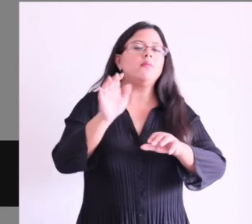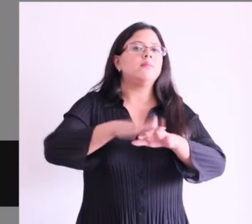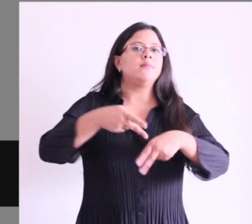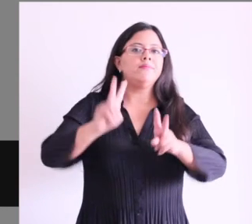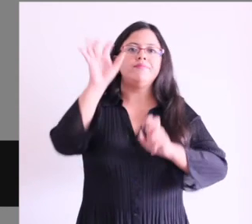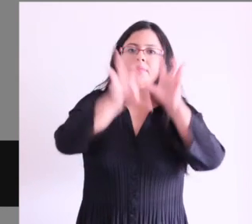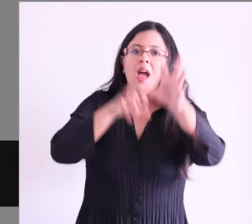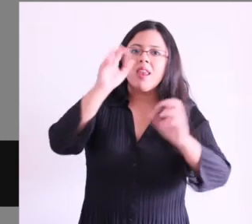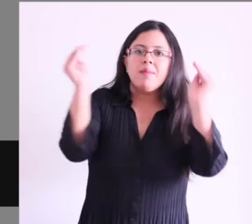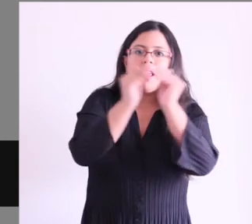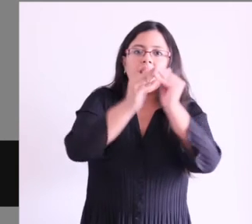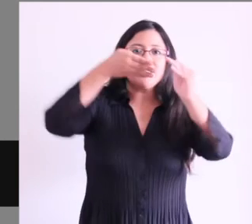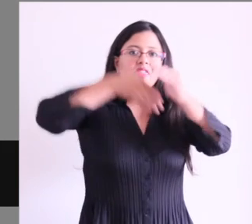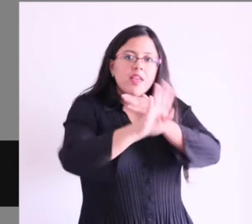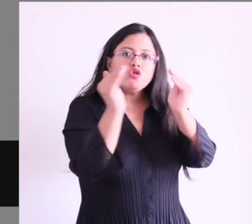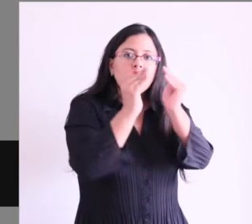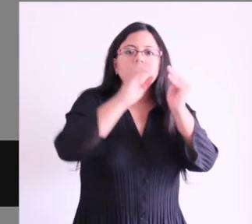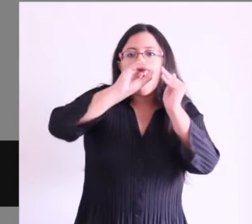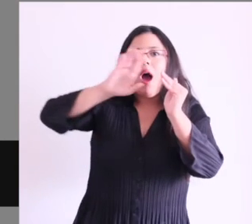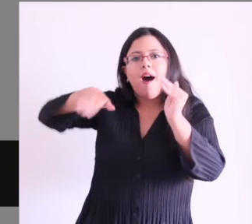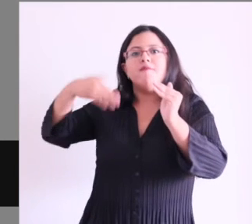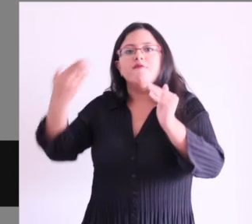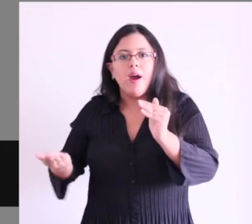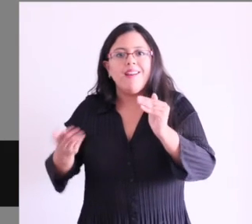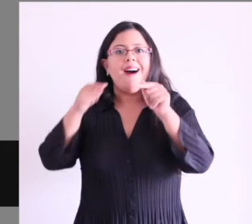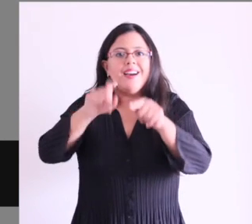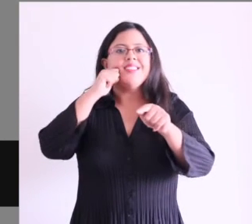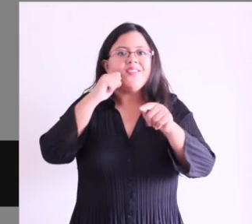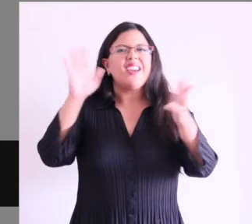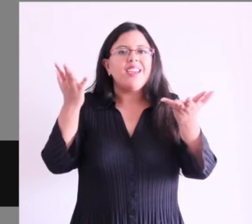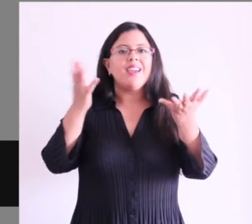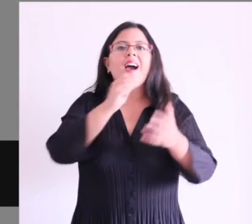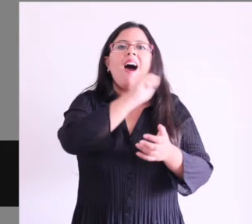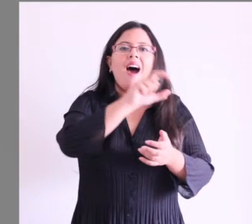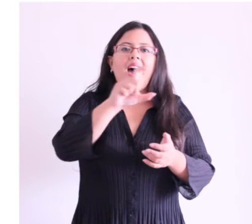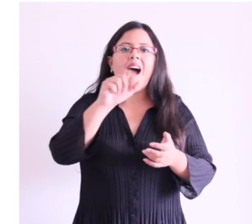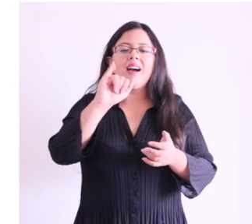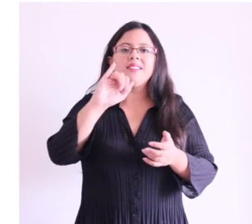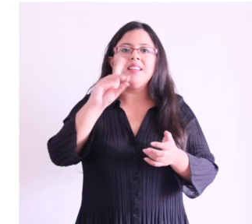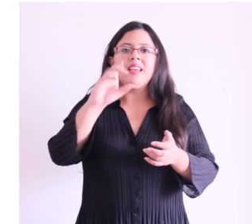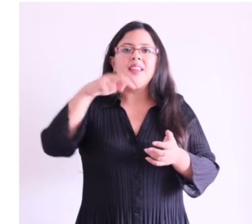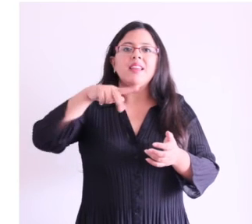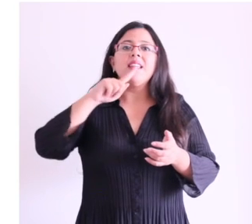admitirán mascotas ni en las habitaciones ni en el patio de la casa, como elemento accidental.